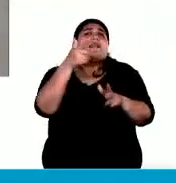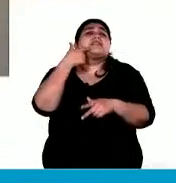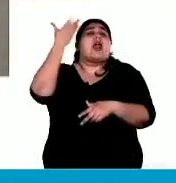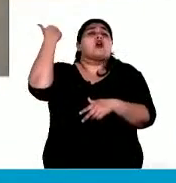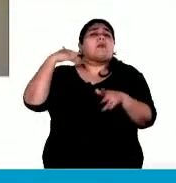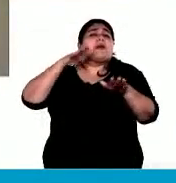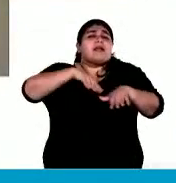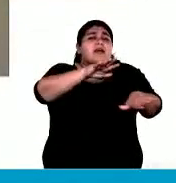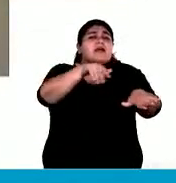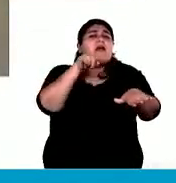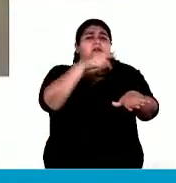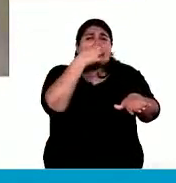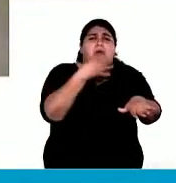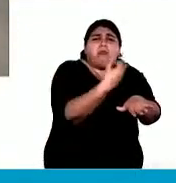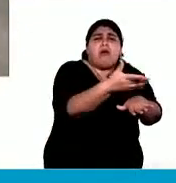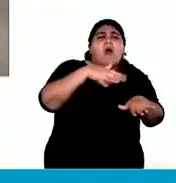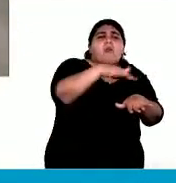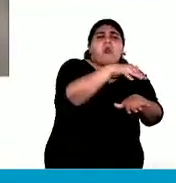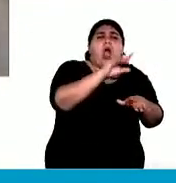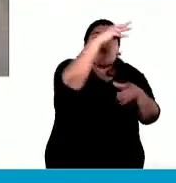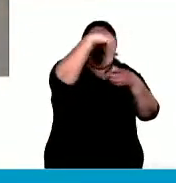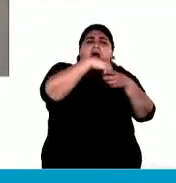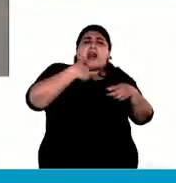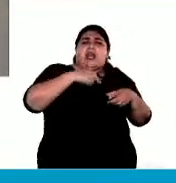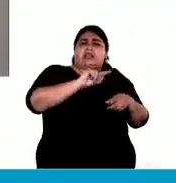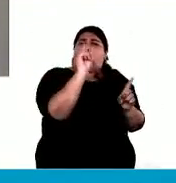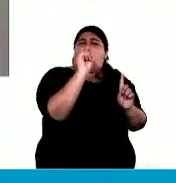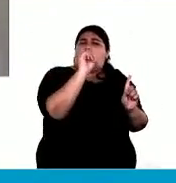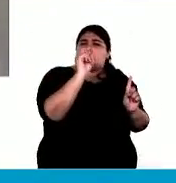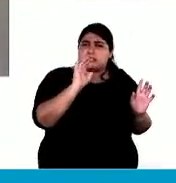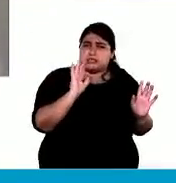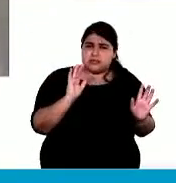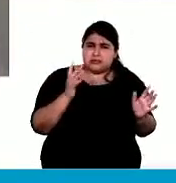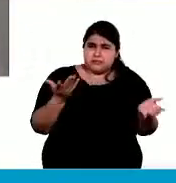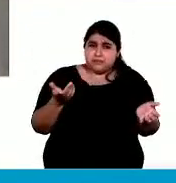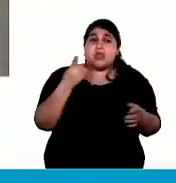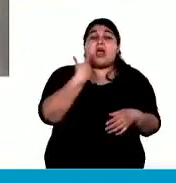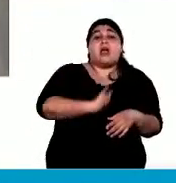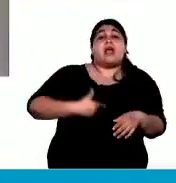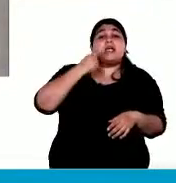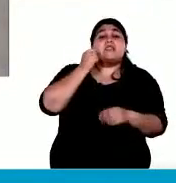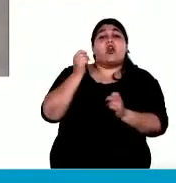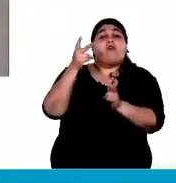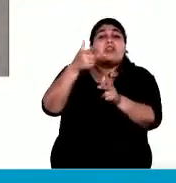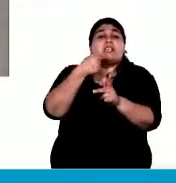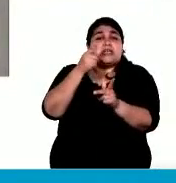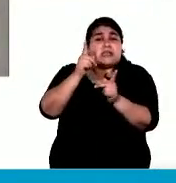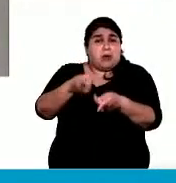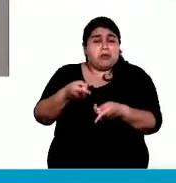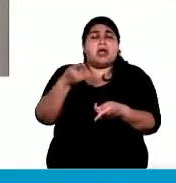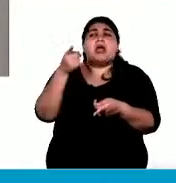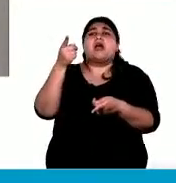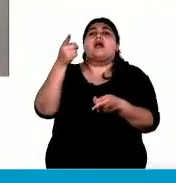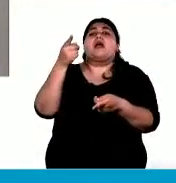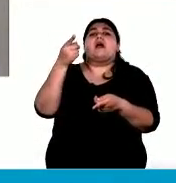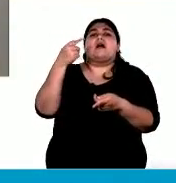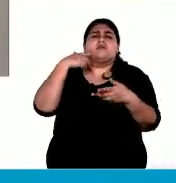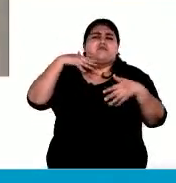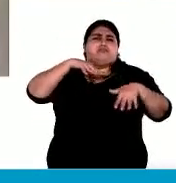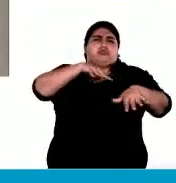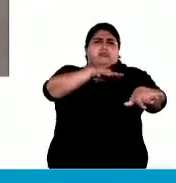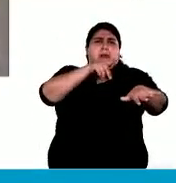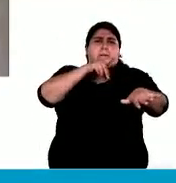no eran el pueblo y no eran argentinos. O como hizo también el gobernador Kicillof, cuando dijo que hubo un aluvión